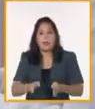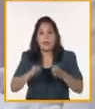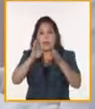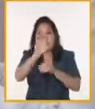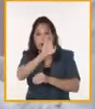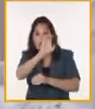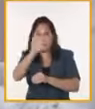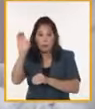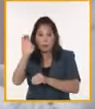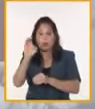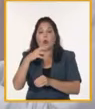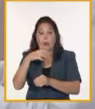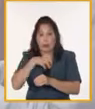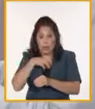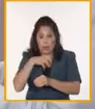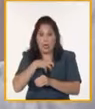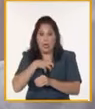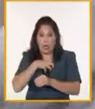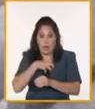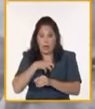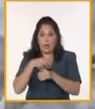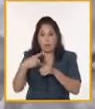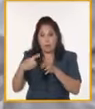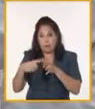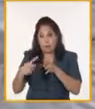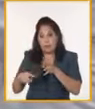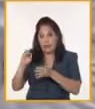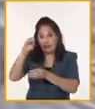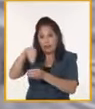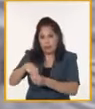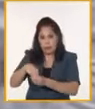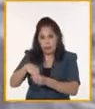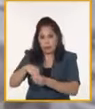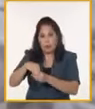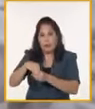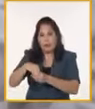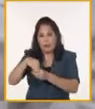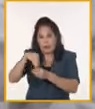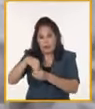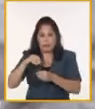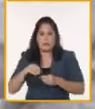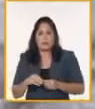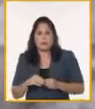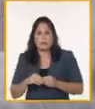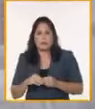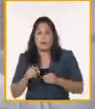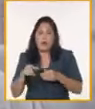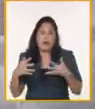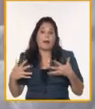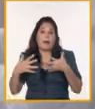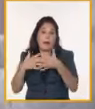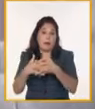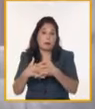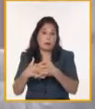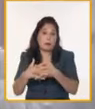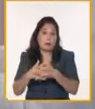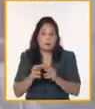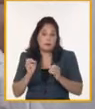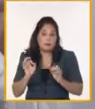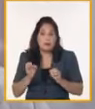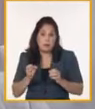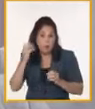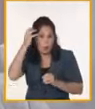tiene a todos esos eh actores el digamos representante de gobierno en la relación con los actores ecm y a través